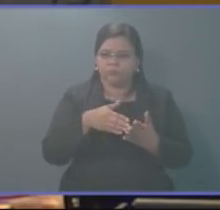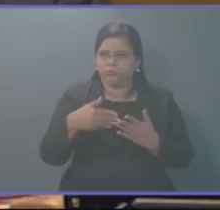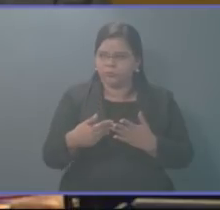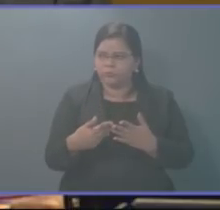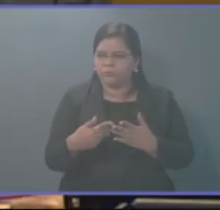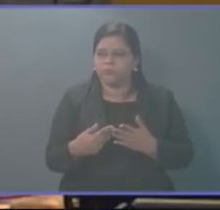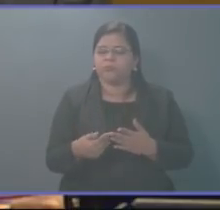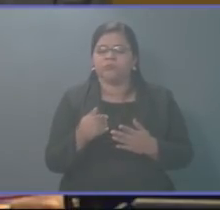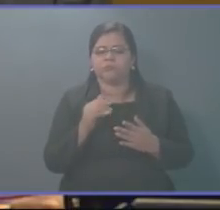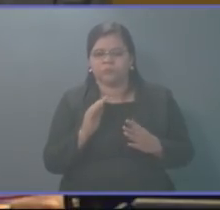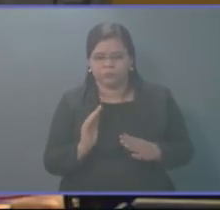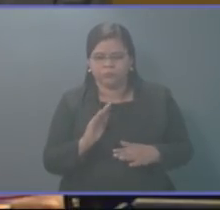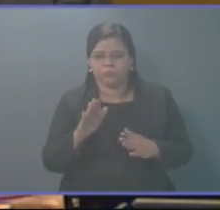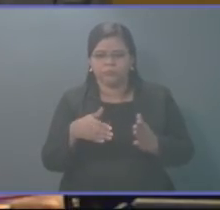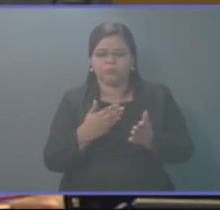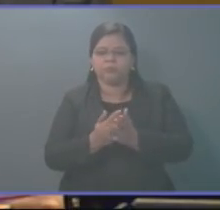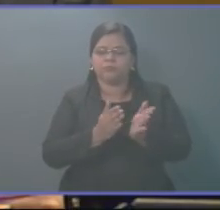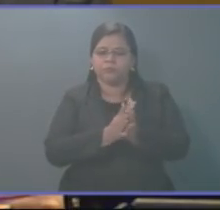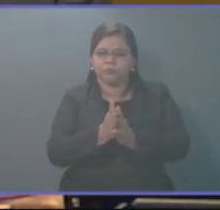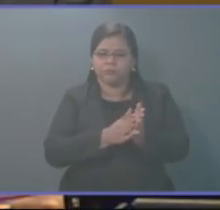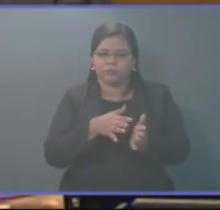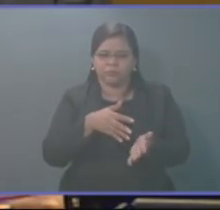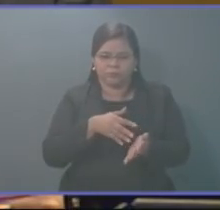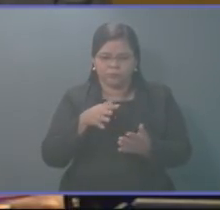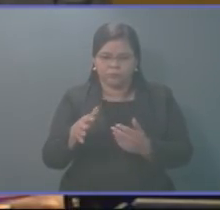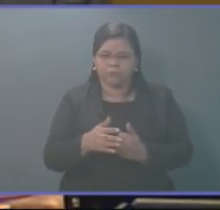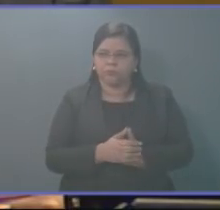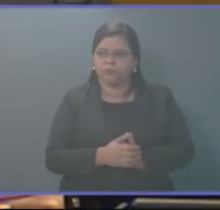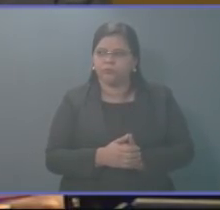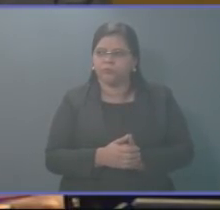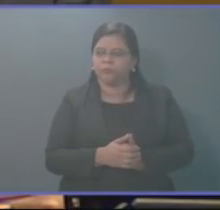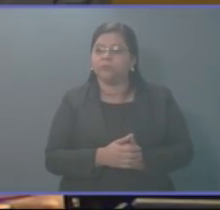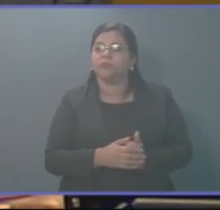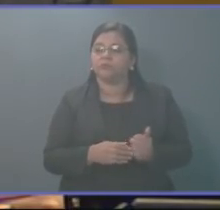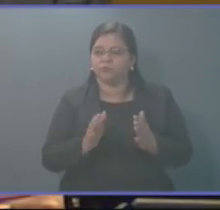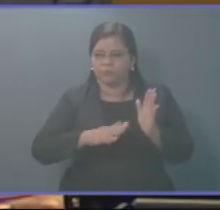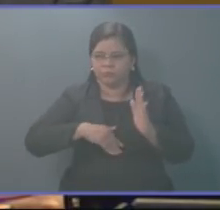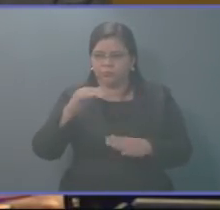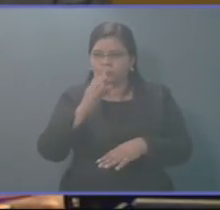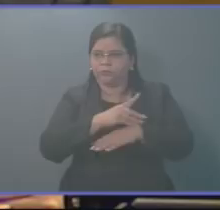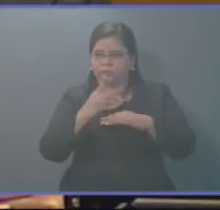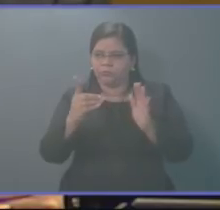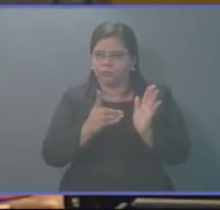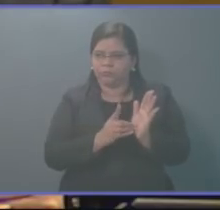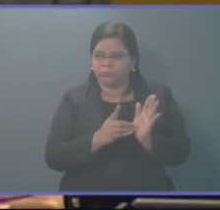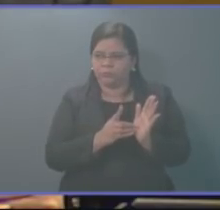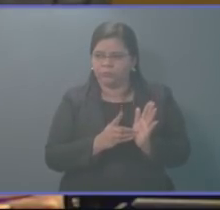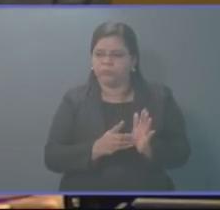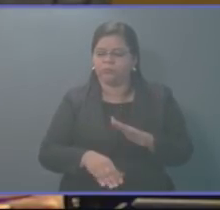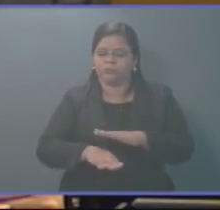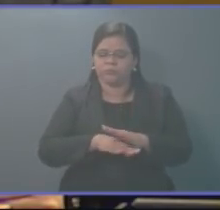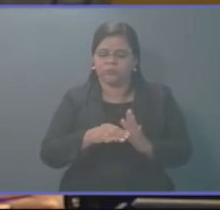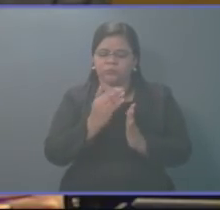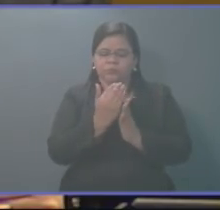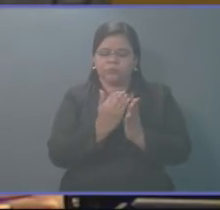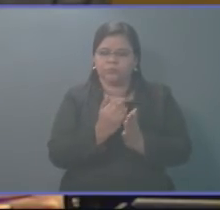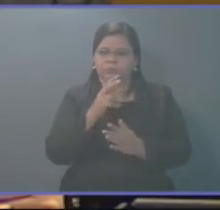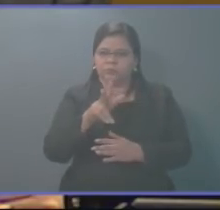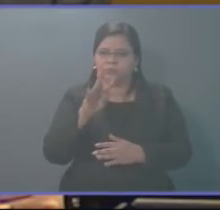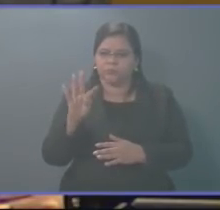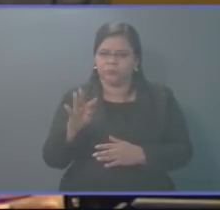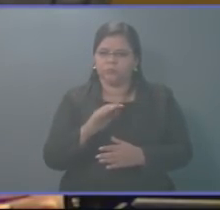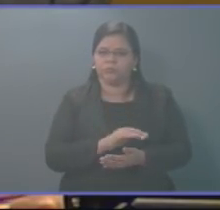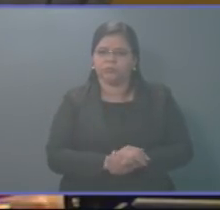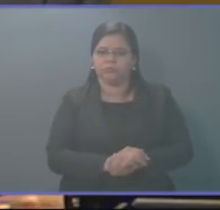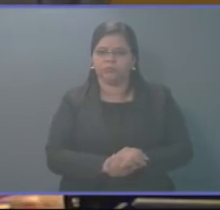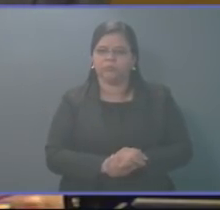o sobre una cuestión de interés público, a petición de uno o más diputados o diputadas, de acuerdo al numeral 34 del